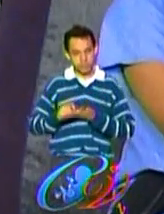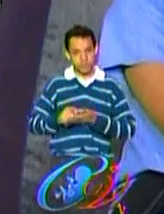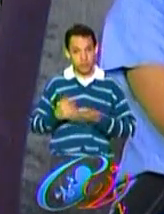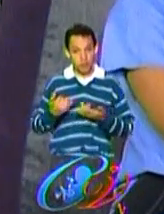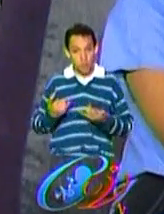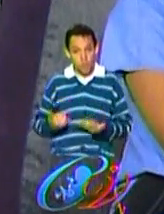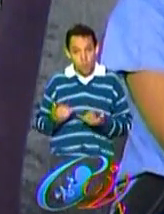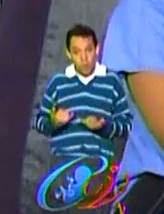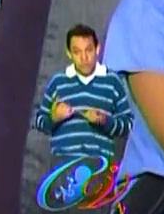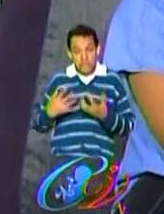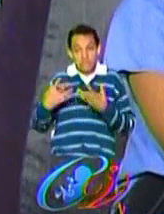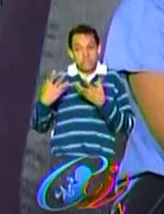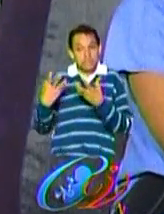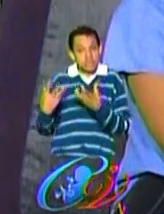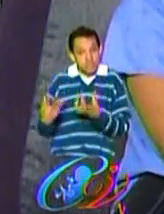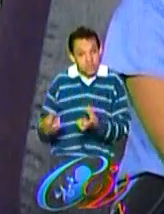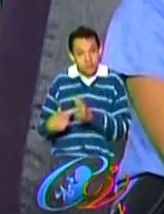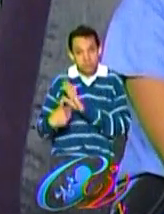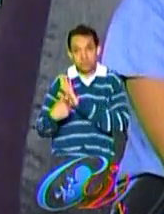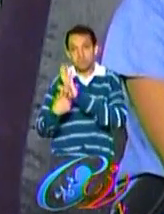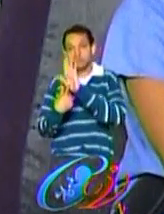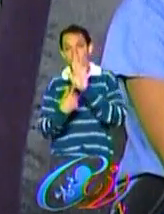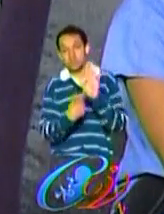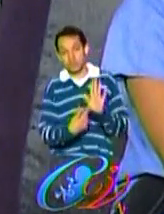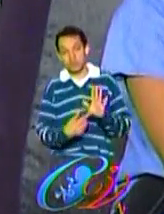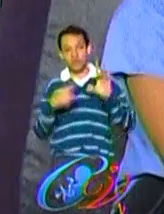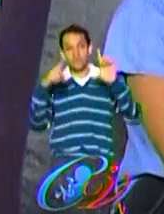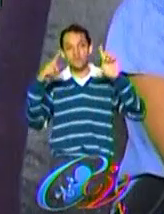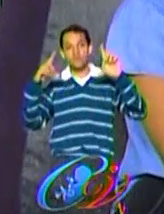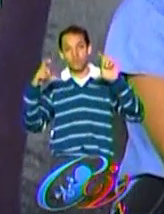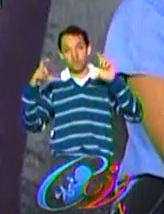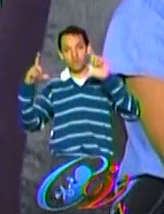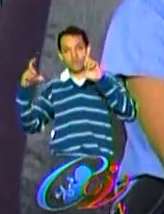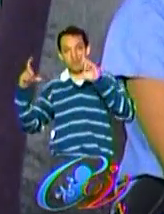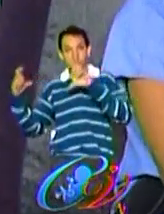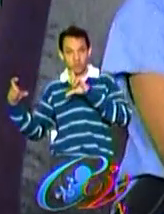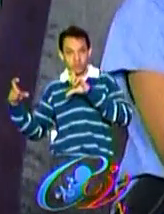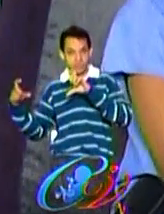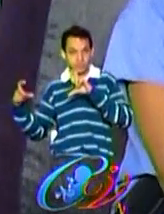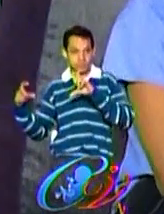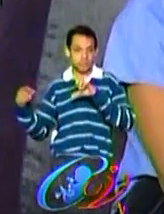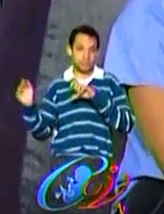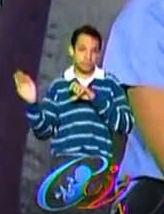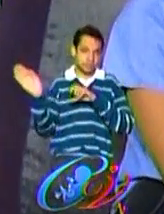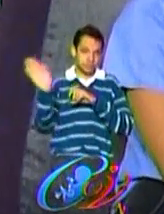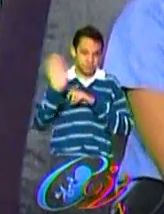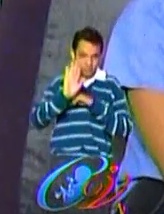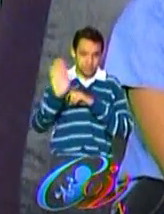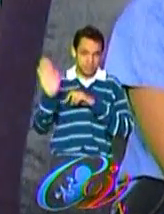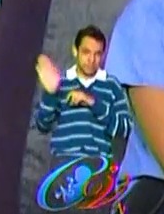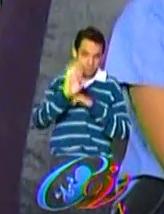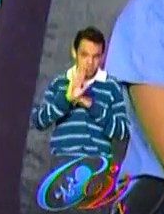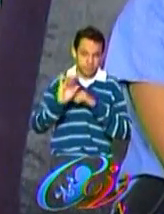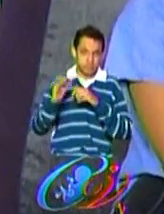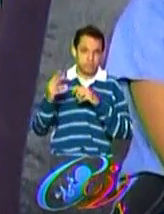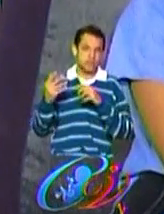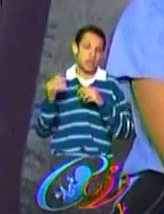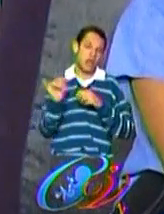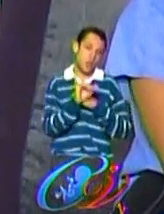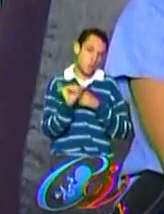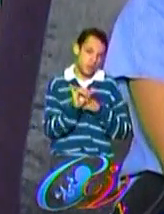ahorita pues mostrarles unas diapositivas al mismo tiempo que van a mostrar más o menos